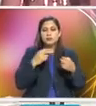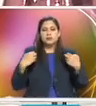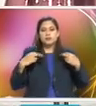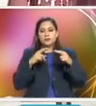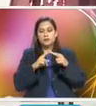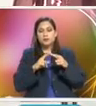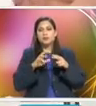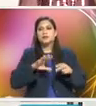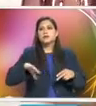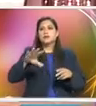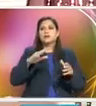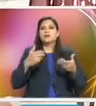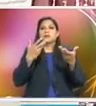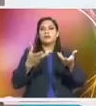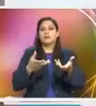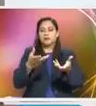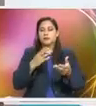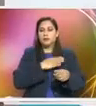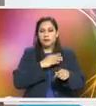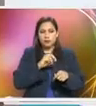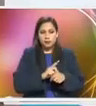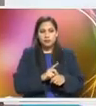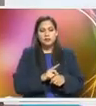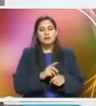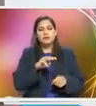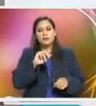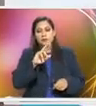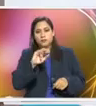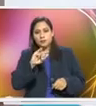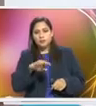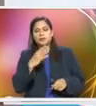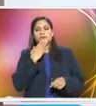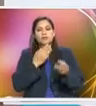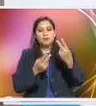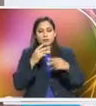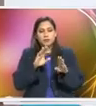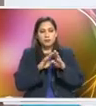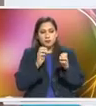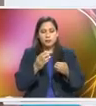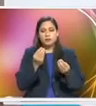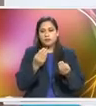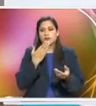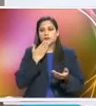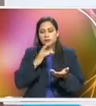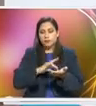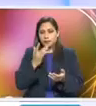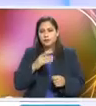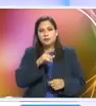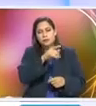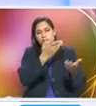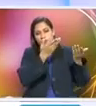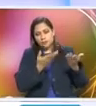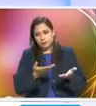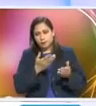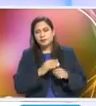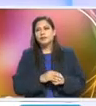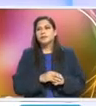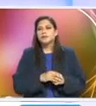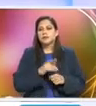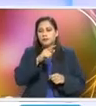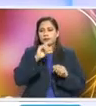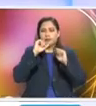en Urbanismo. Muy buenos días, Lilian. Hola, Quique. Bienvenida, ¿cómo te va? Muy bien, gracias. Oye, tú vienes de